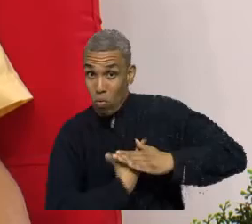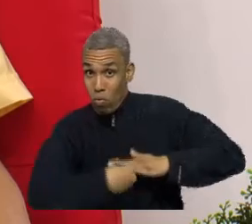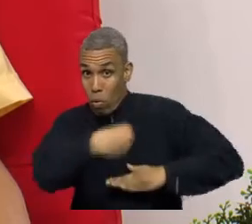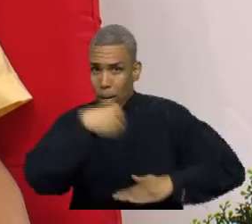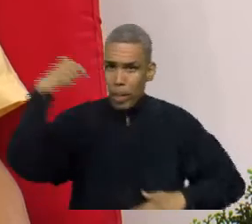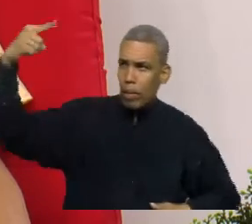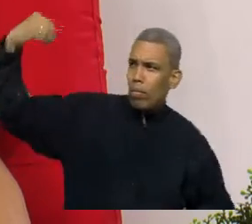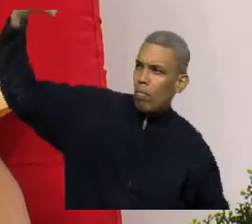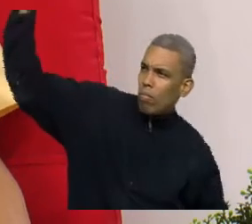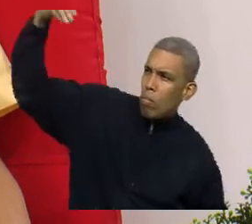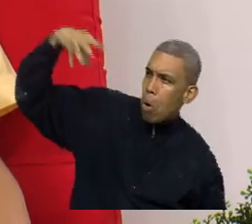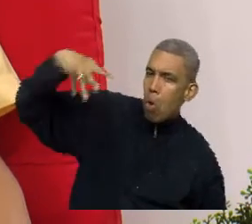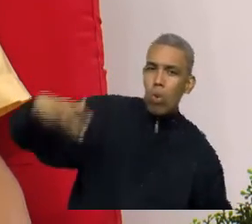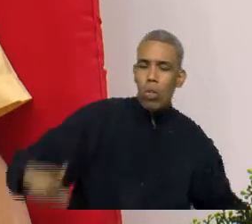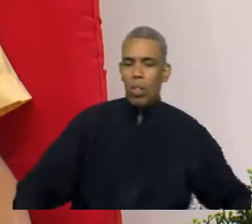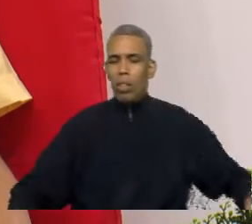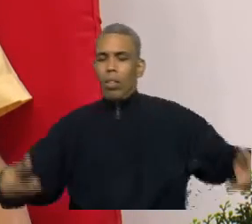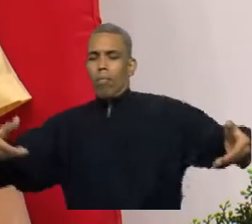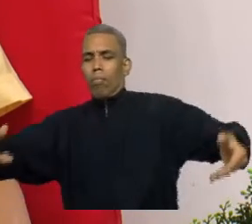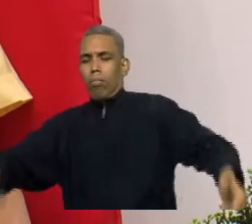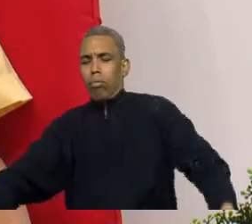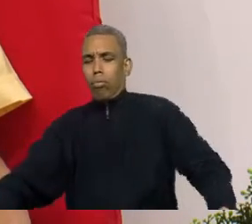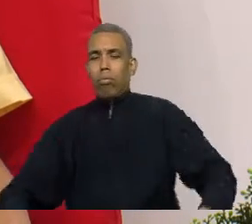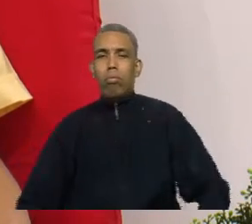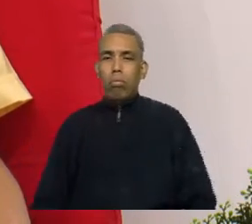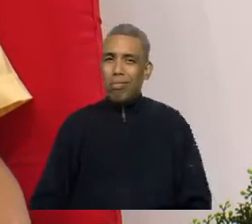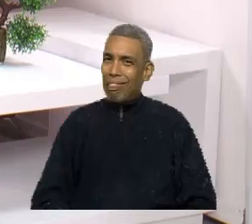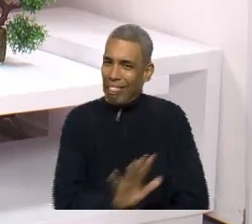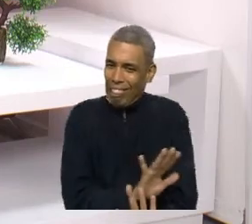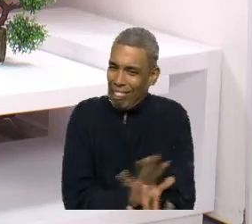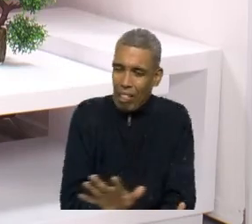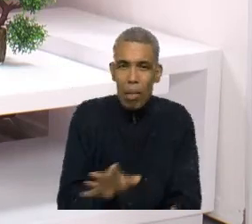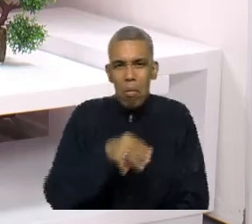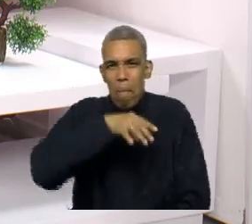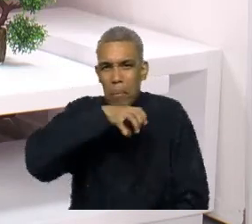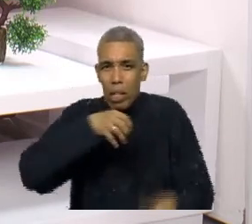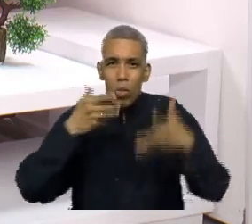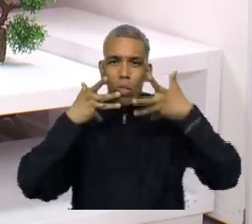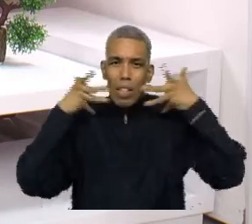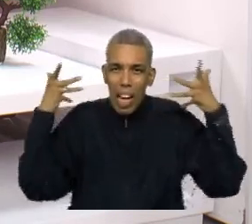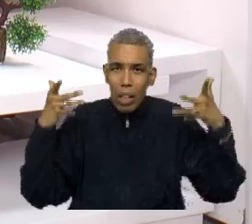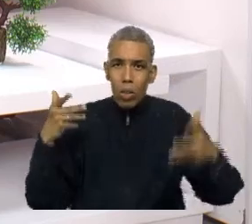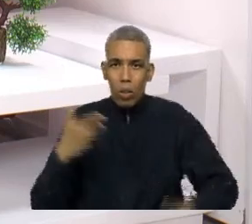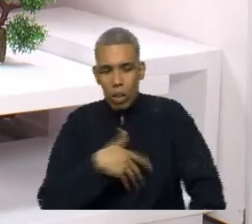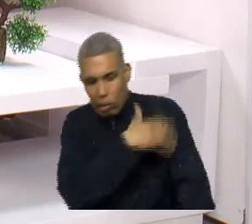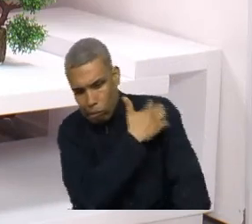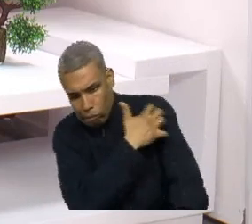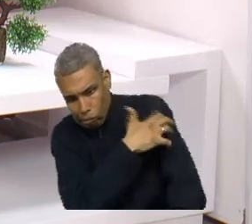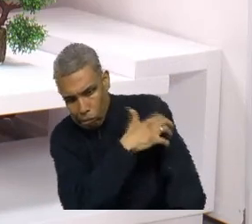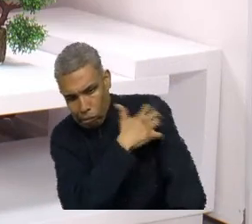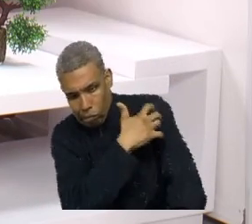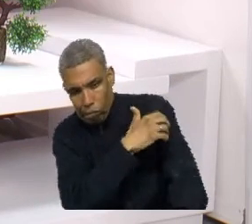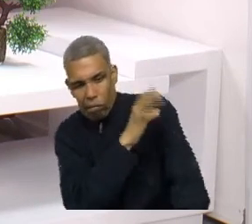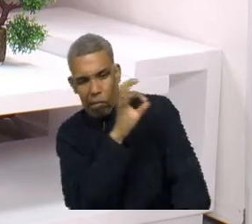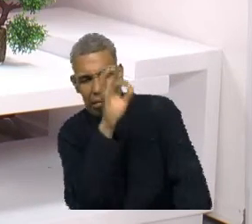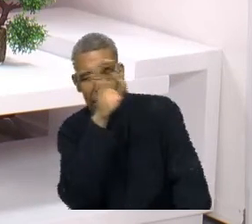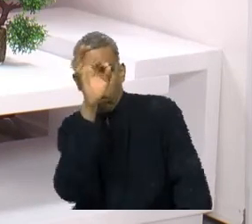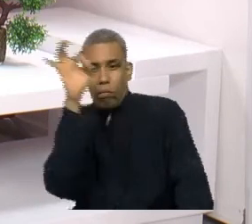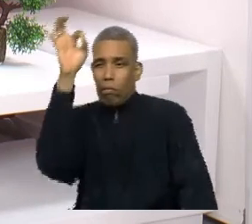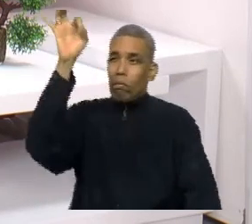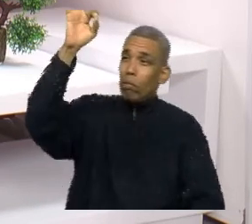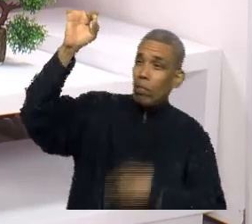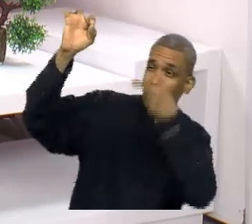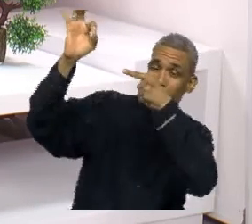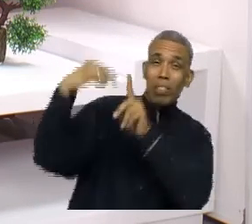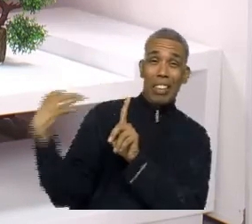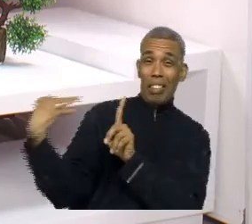no tener muñecos de peluche. No gatos, no perros, no pájaros. No perros, etcétera, que van a permitir tener un ambiente sano. Exactamente.